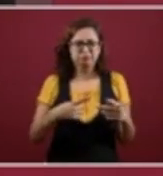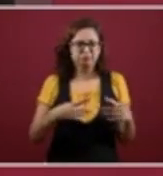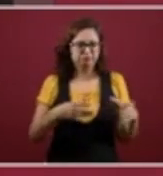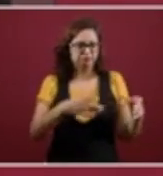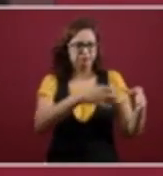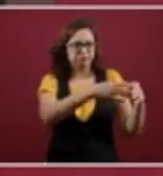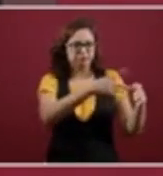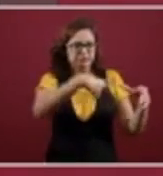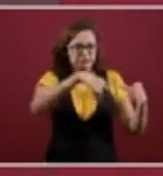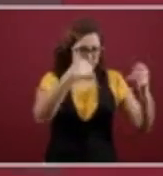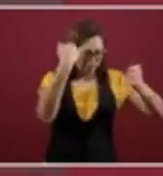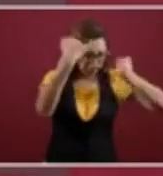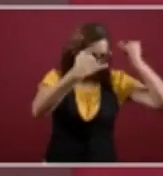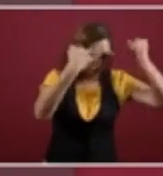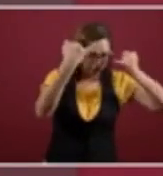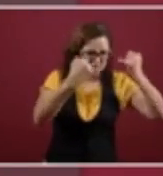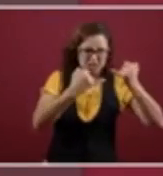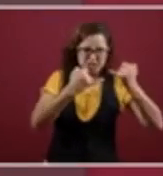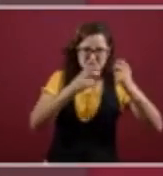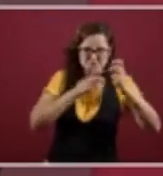pues ofrezcan una disculpa.